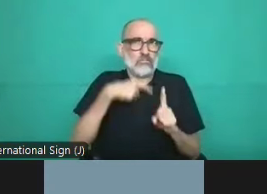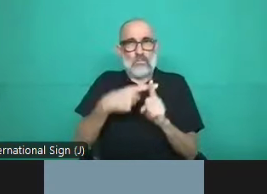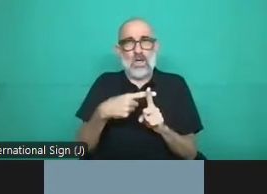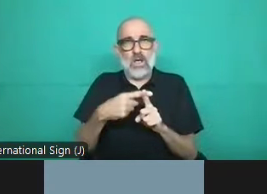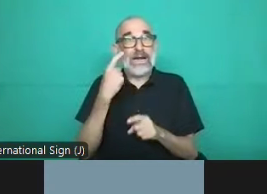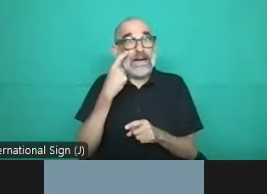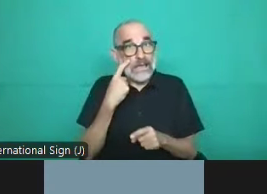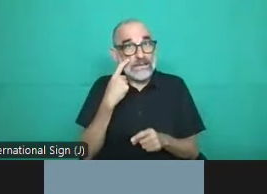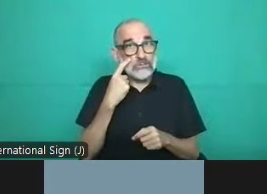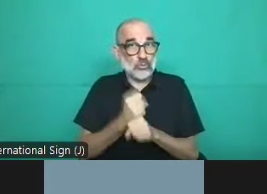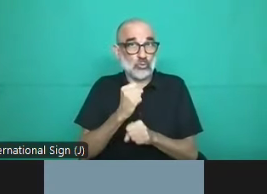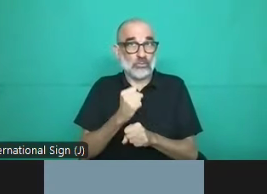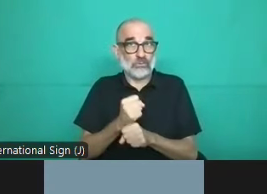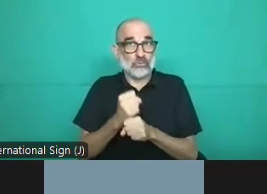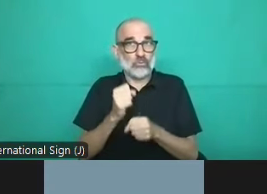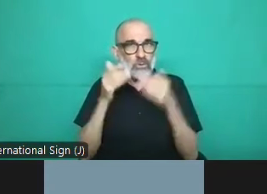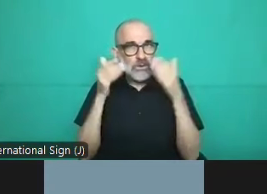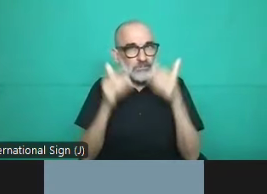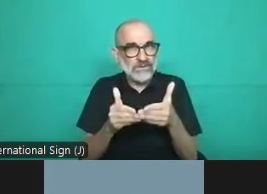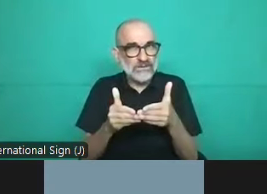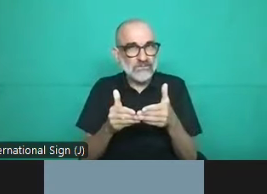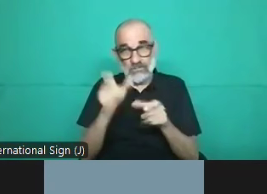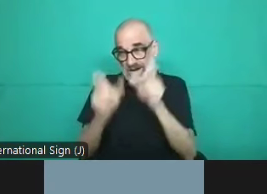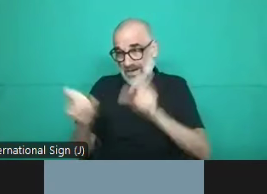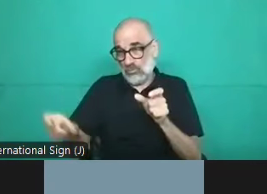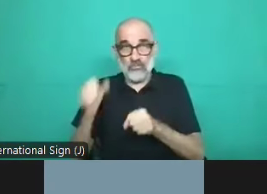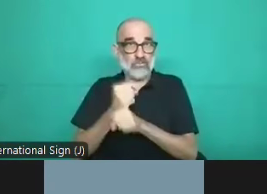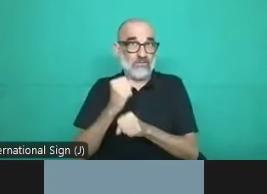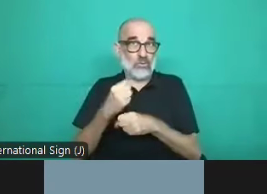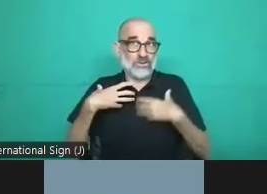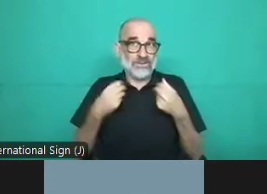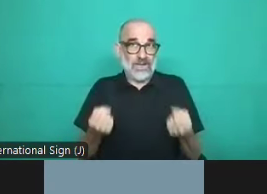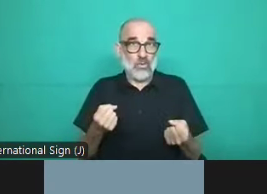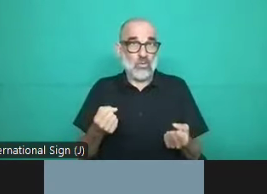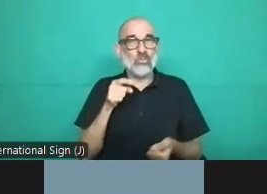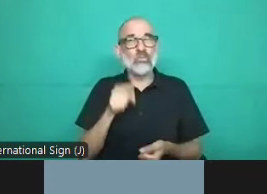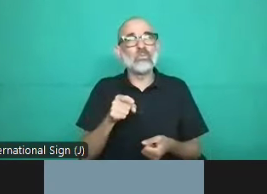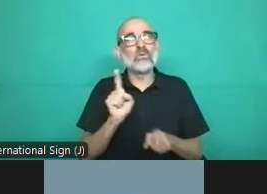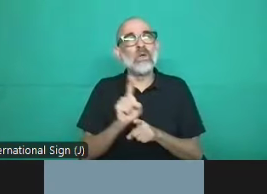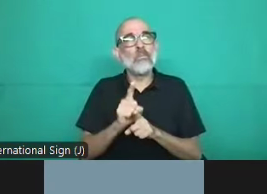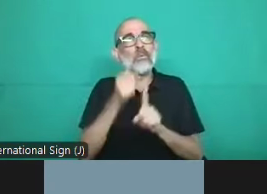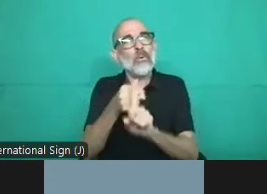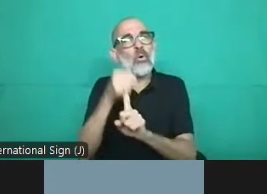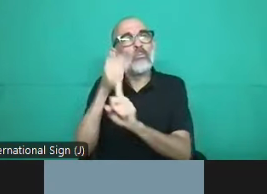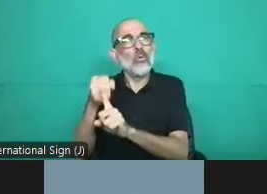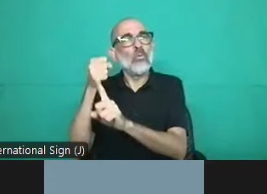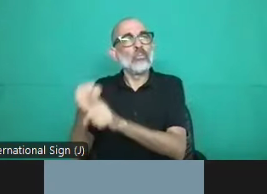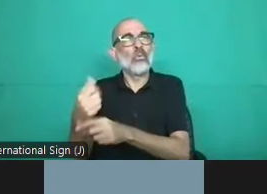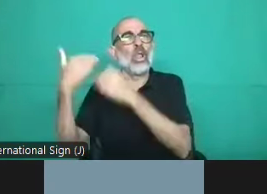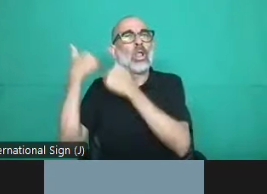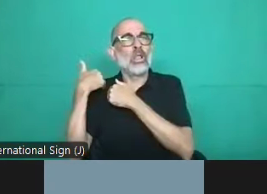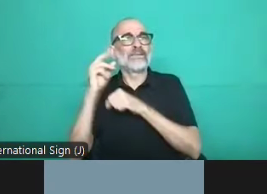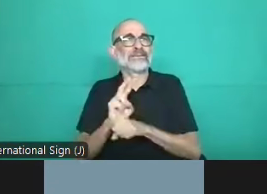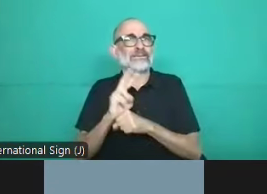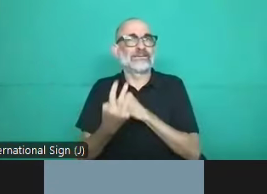obviamente la seu seguridad de los desempenho e a pacientes y tienen que segurança ver dos con riesgos pacientes. Isso tem biológicos, a ver com os riscos riesgos biológicos, ambientales, riscos